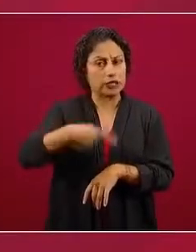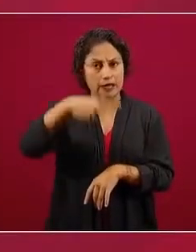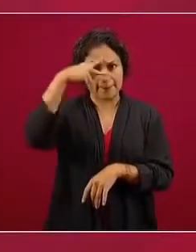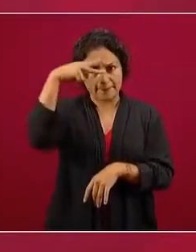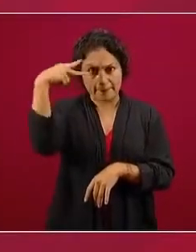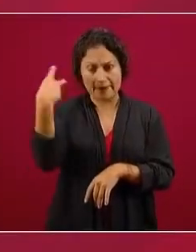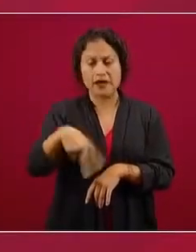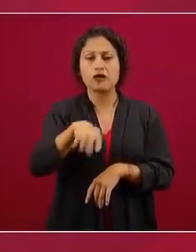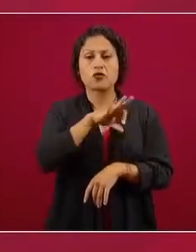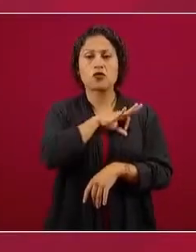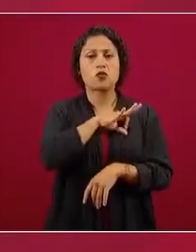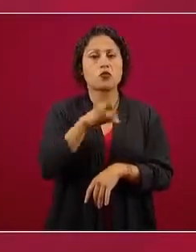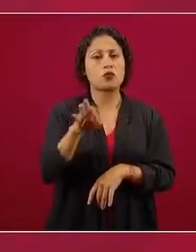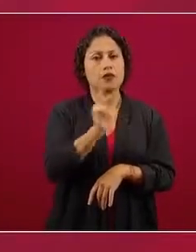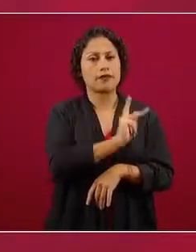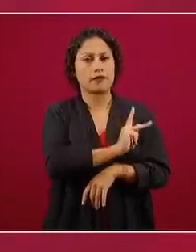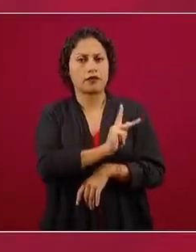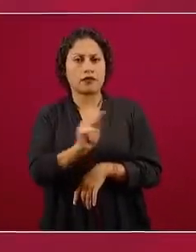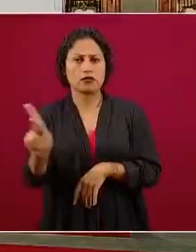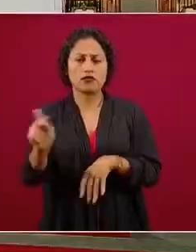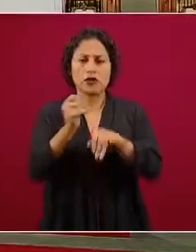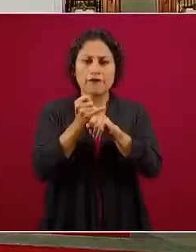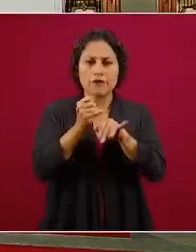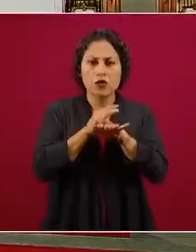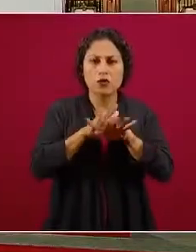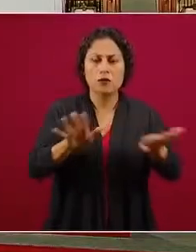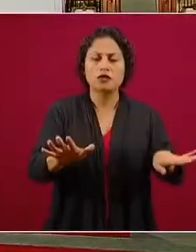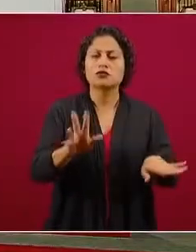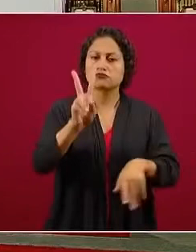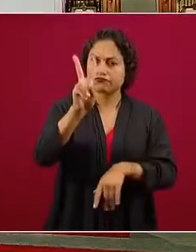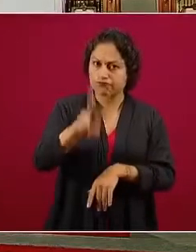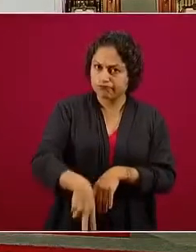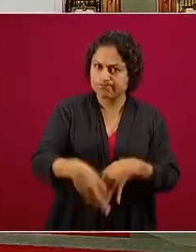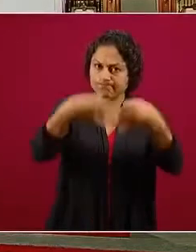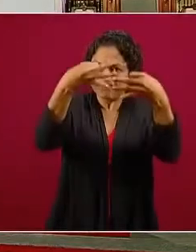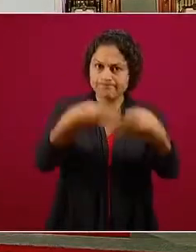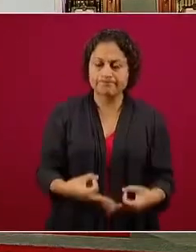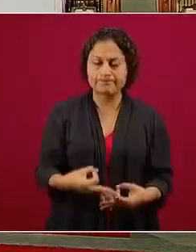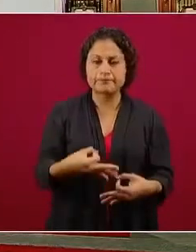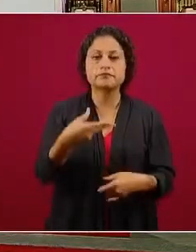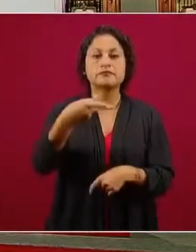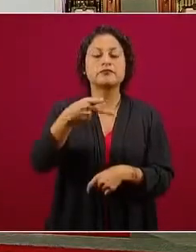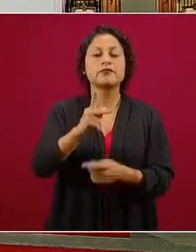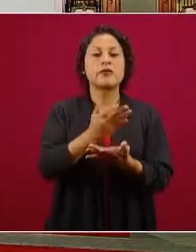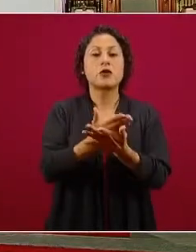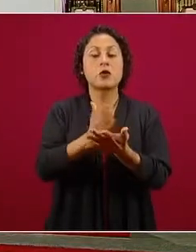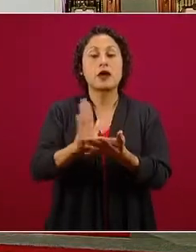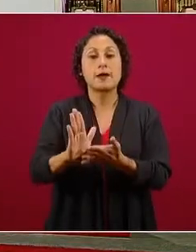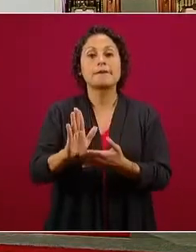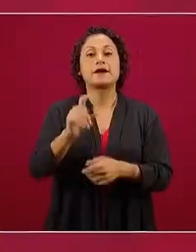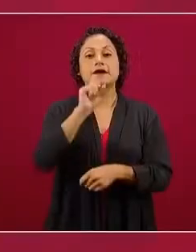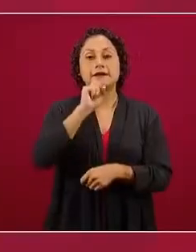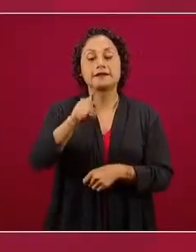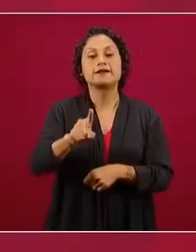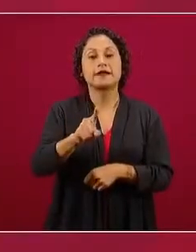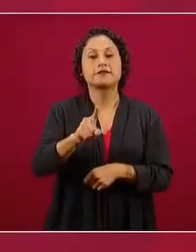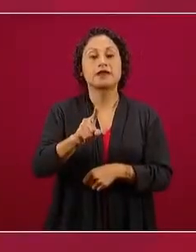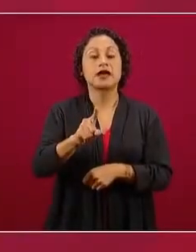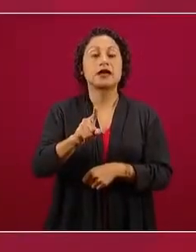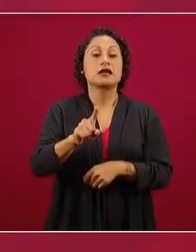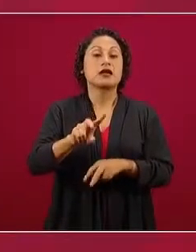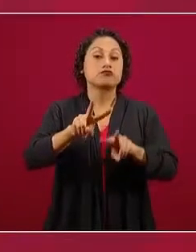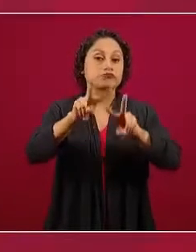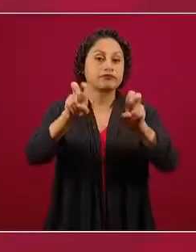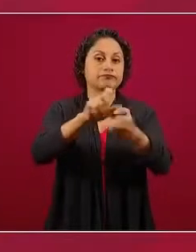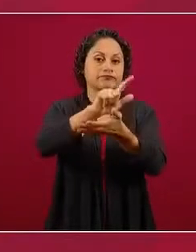públicos sólidos, medios públicos competentes, pero además que tengamos las políticas públicas y los elementos